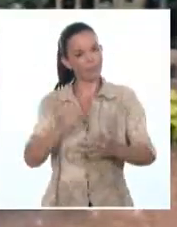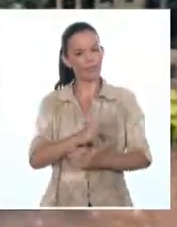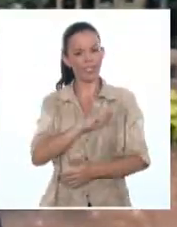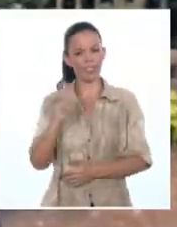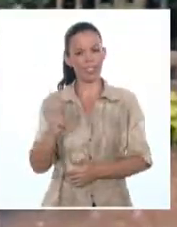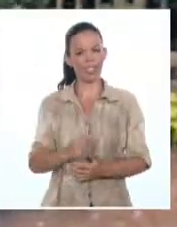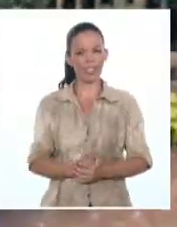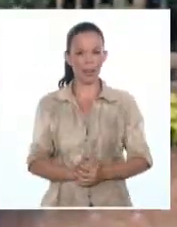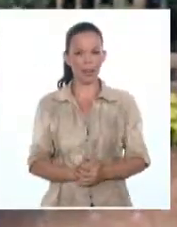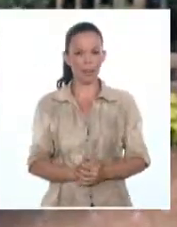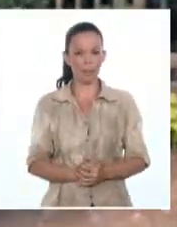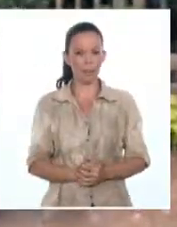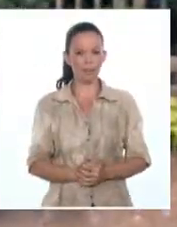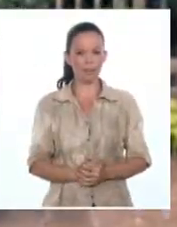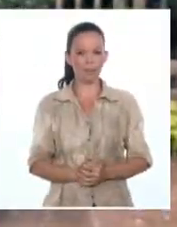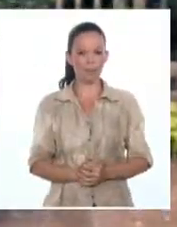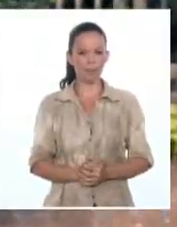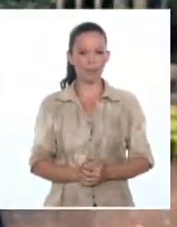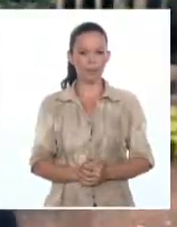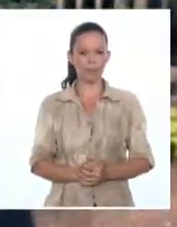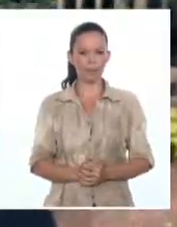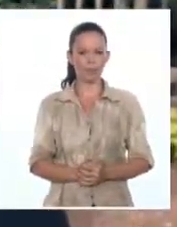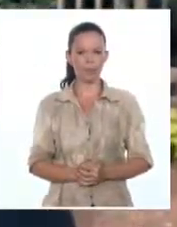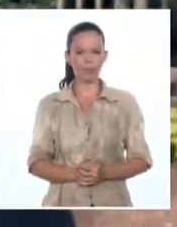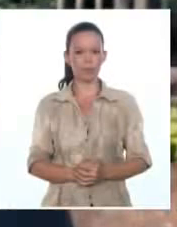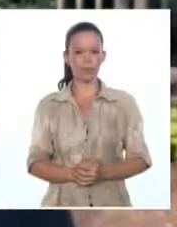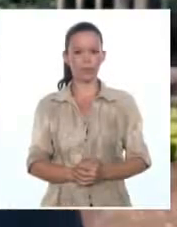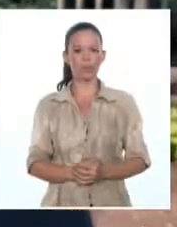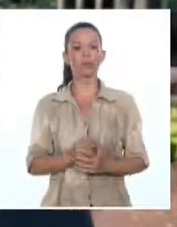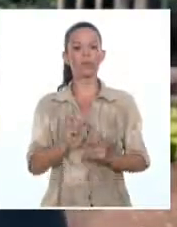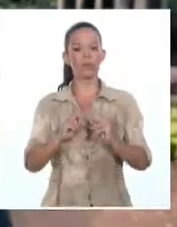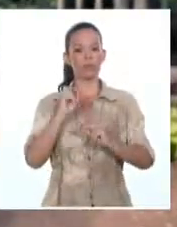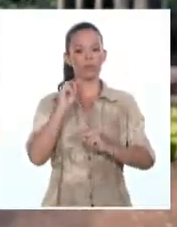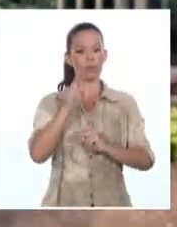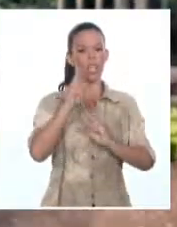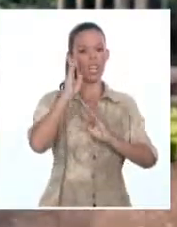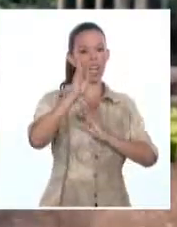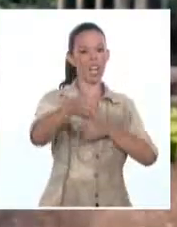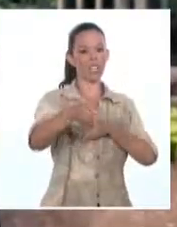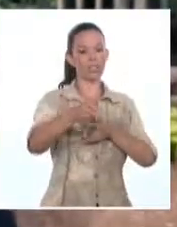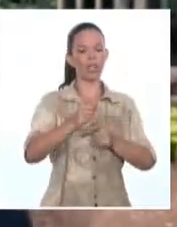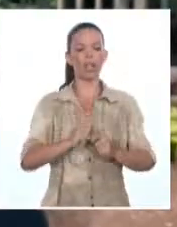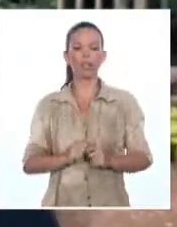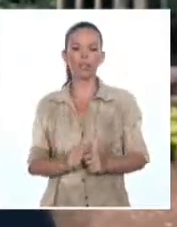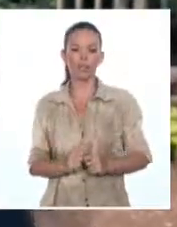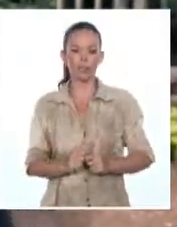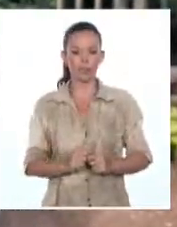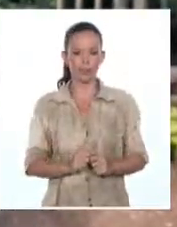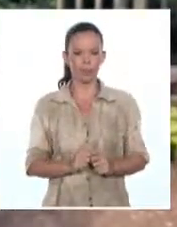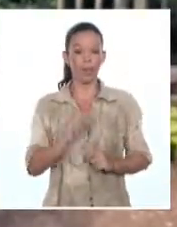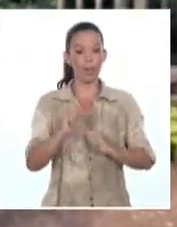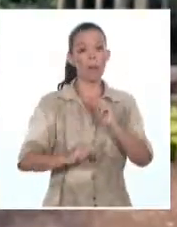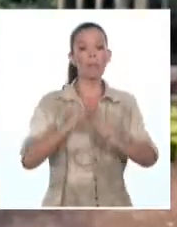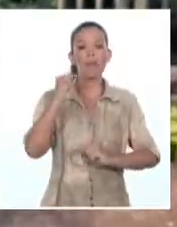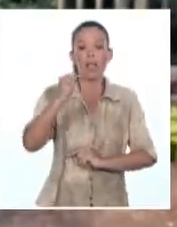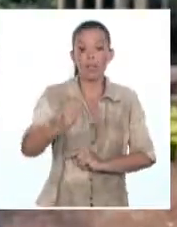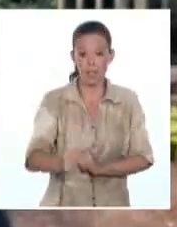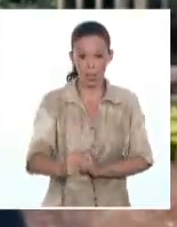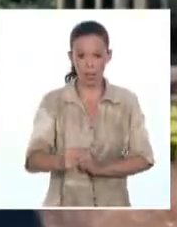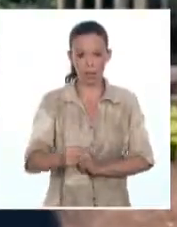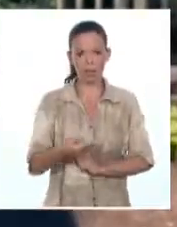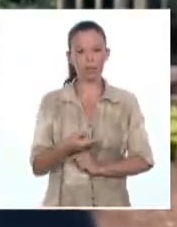me basé en la recta y en el rompimiento y ahora y mañana vamos contra